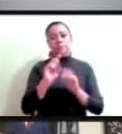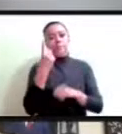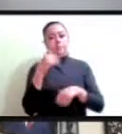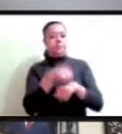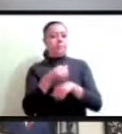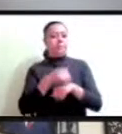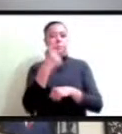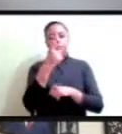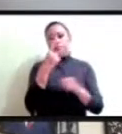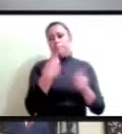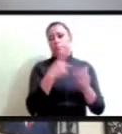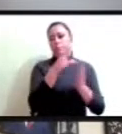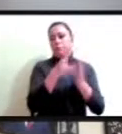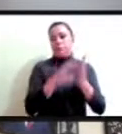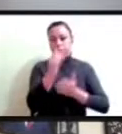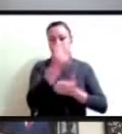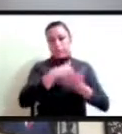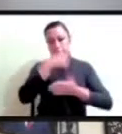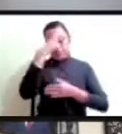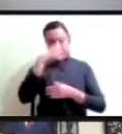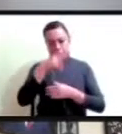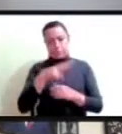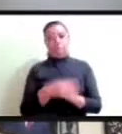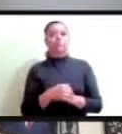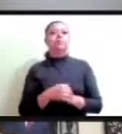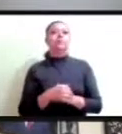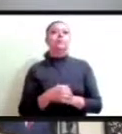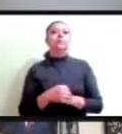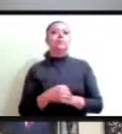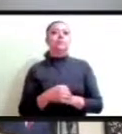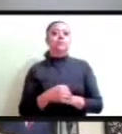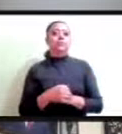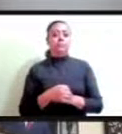Constitución Política de la Ciudad de México